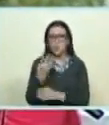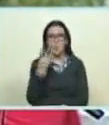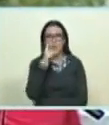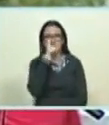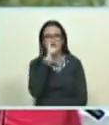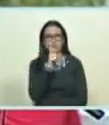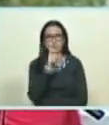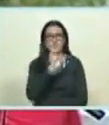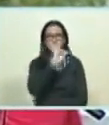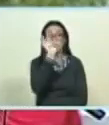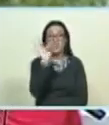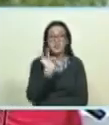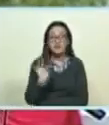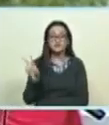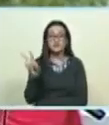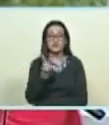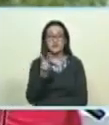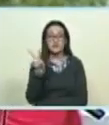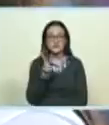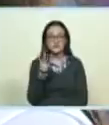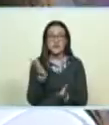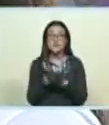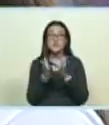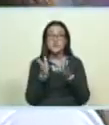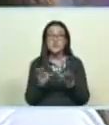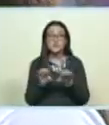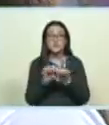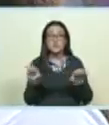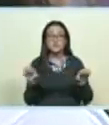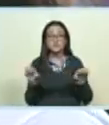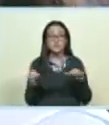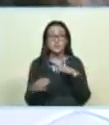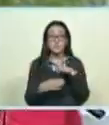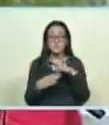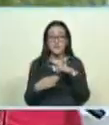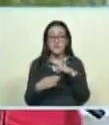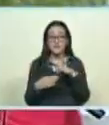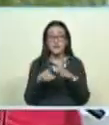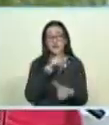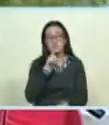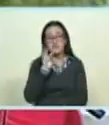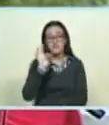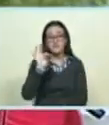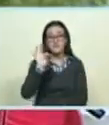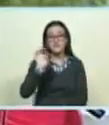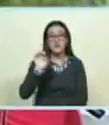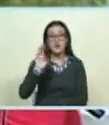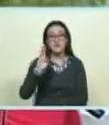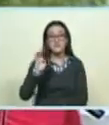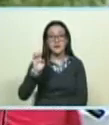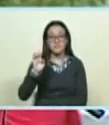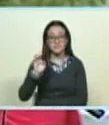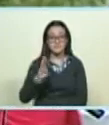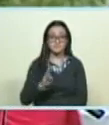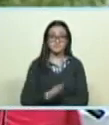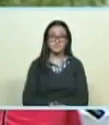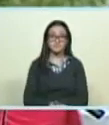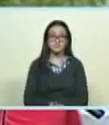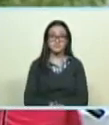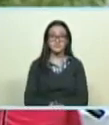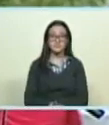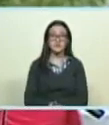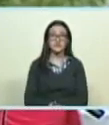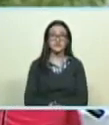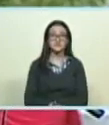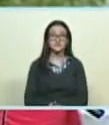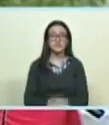4 años Federación Venezolana de Estudiantes de Educación Media, la FEVEP. Atención, porque nosotros